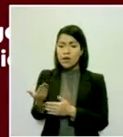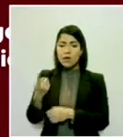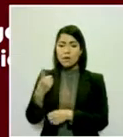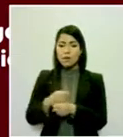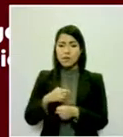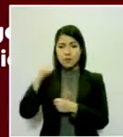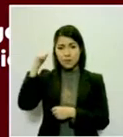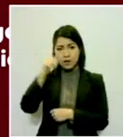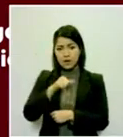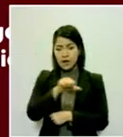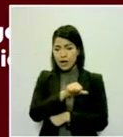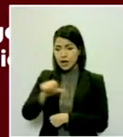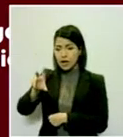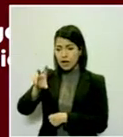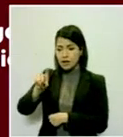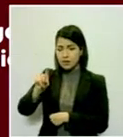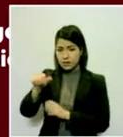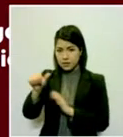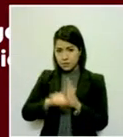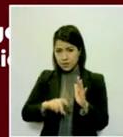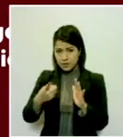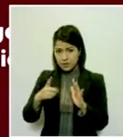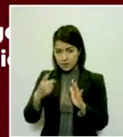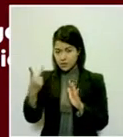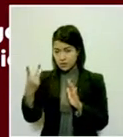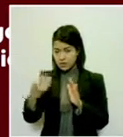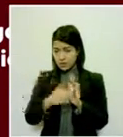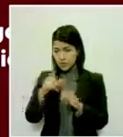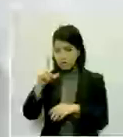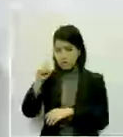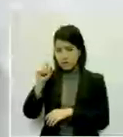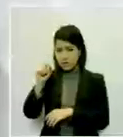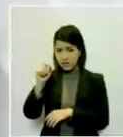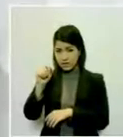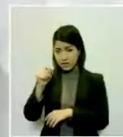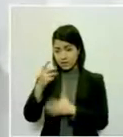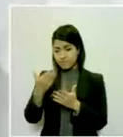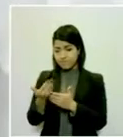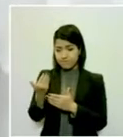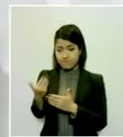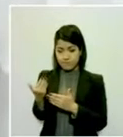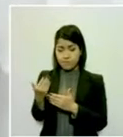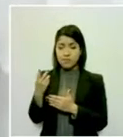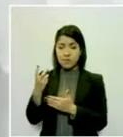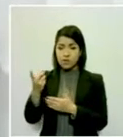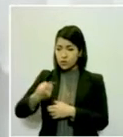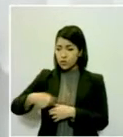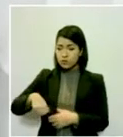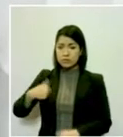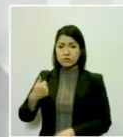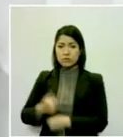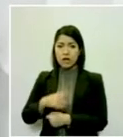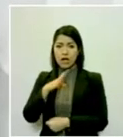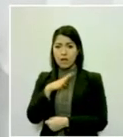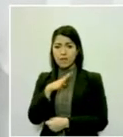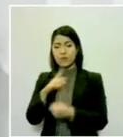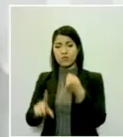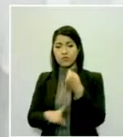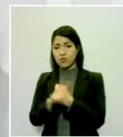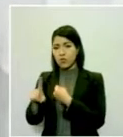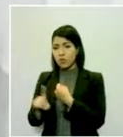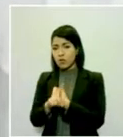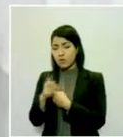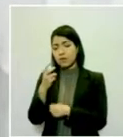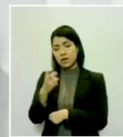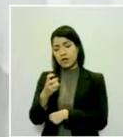de abril al 30 de diciembre del 2020. Entonces fueron lo que encontramos, algunos